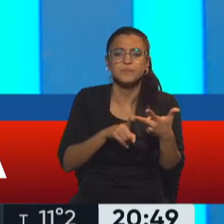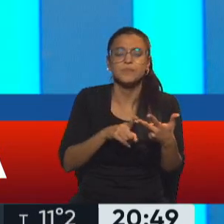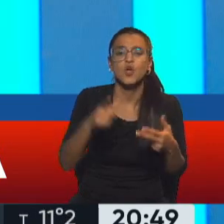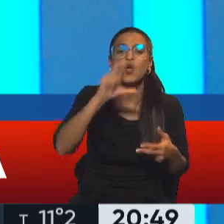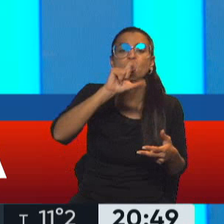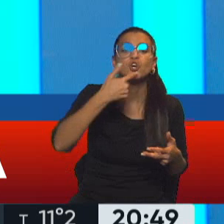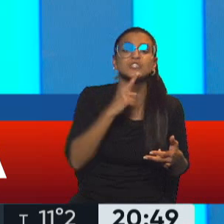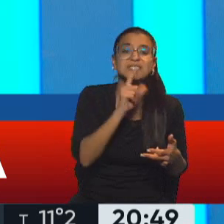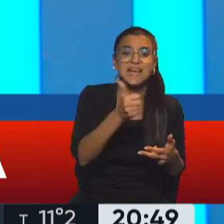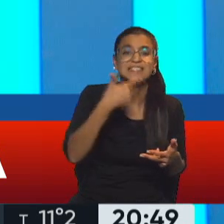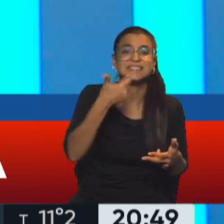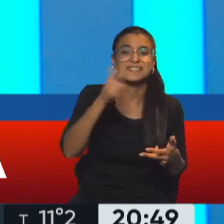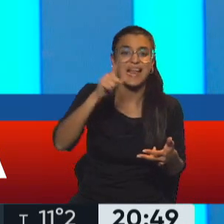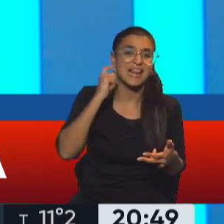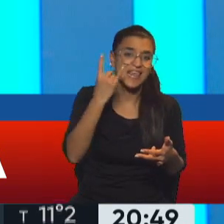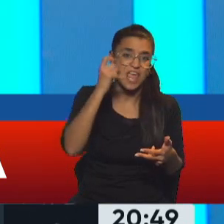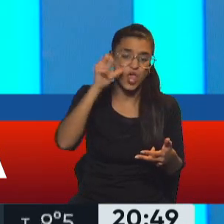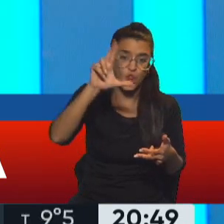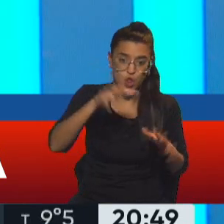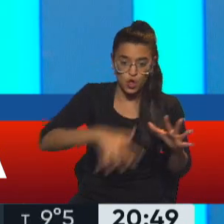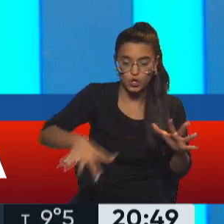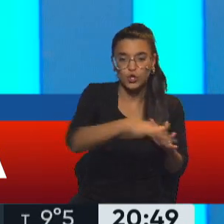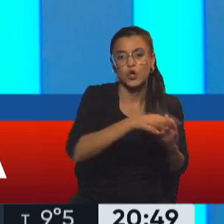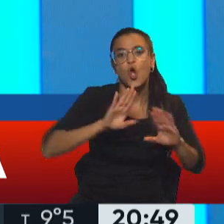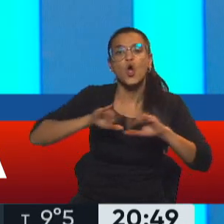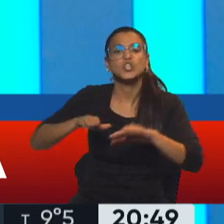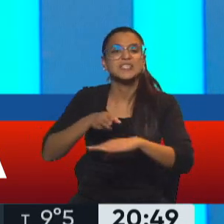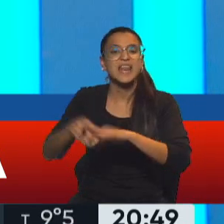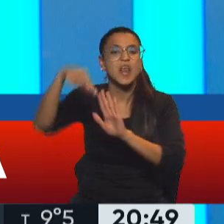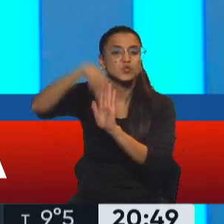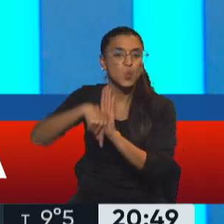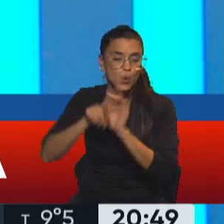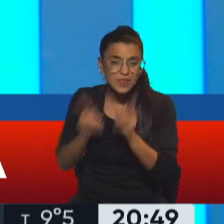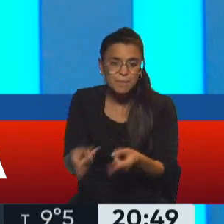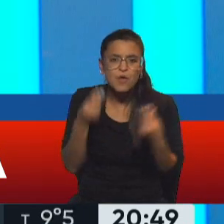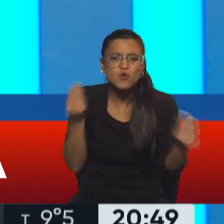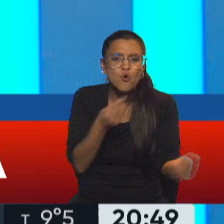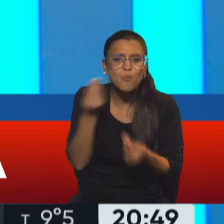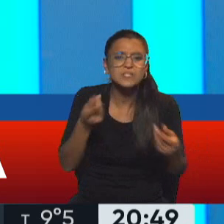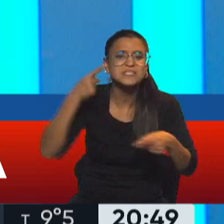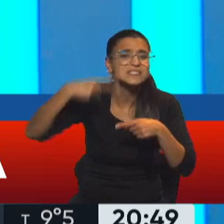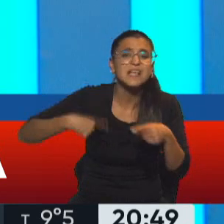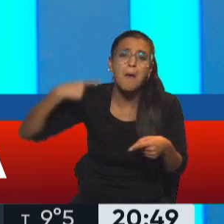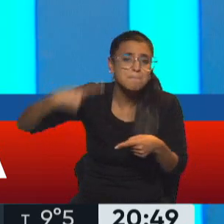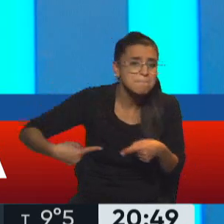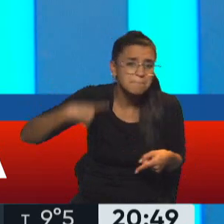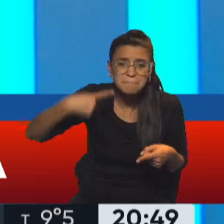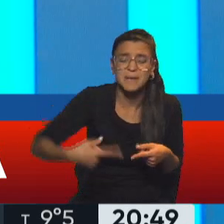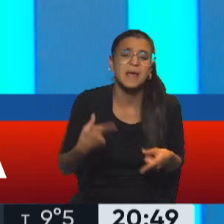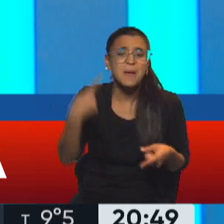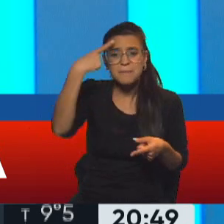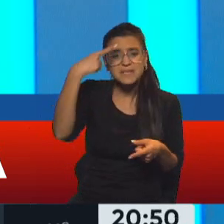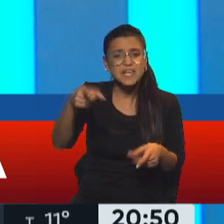Salguero, un tema importante. Costanera Sur, otro tema importante. ¿Cómo actúan? Siempre pensando